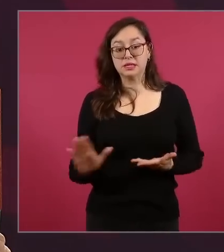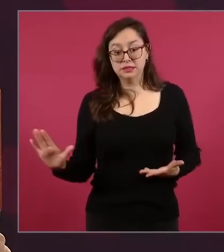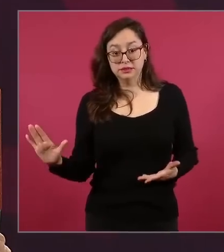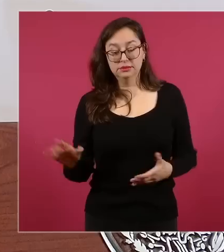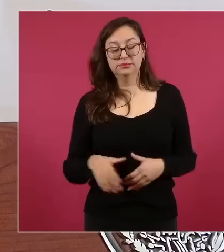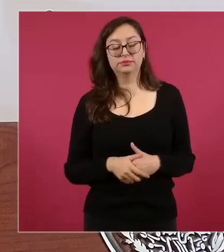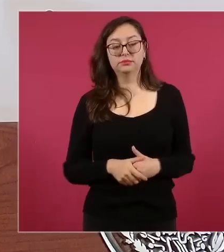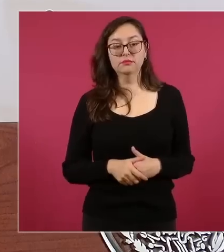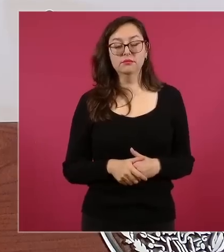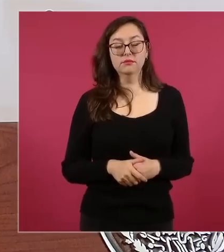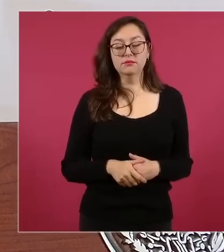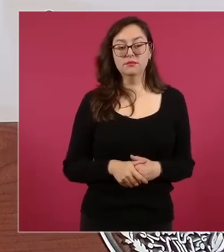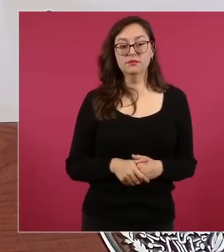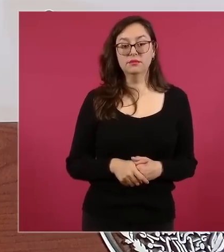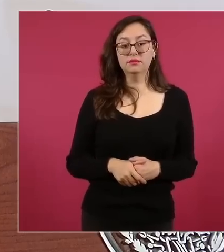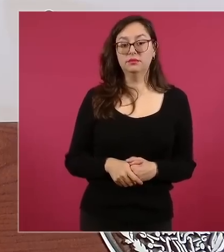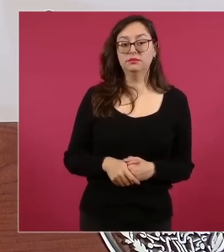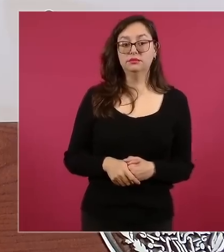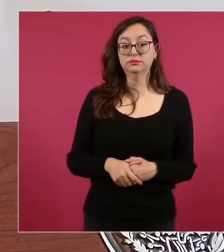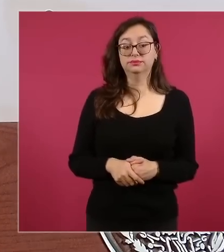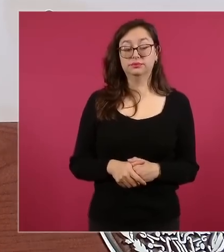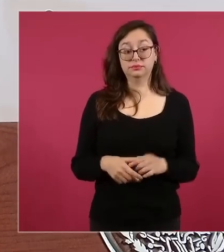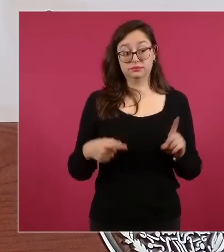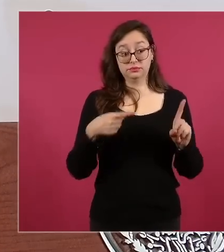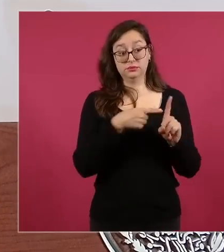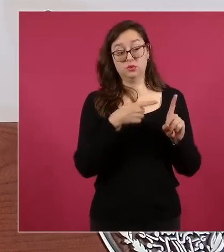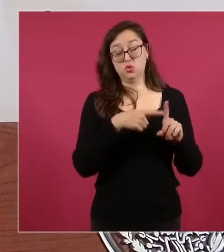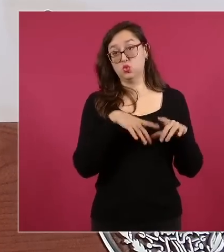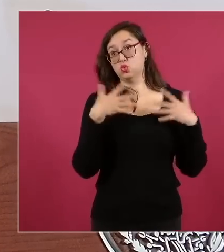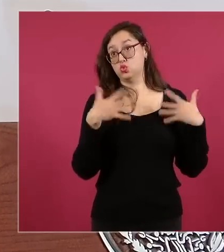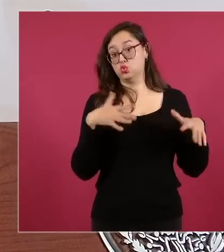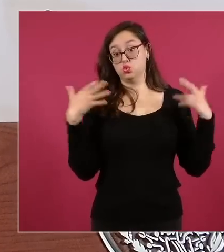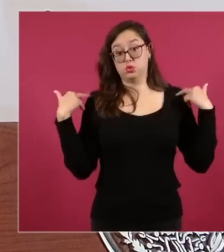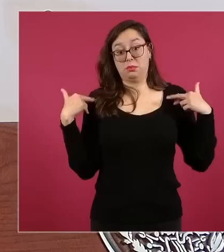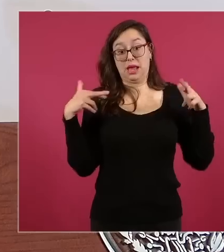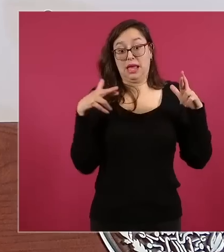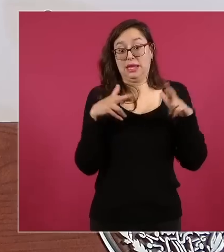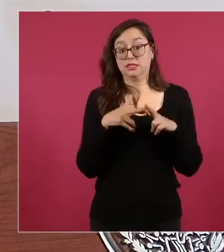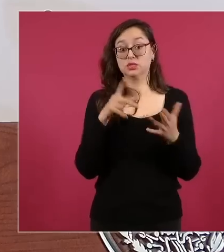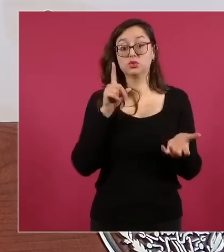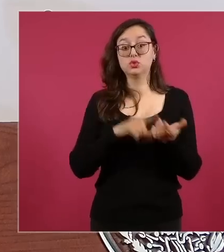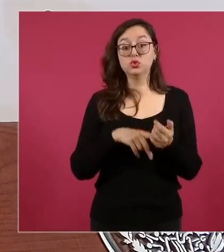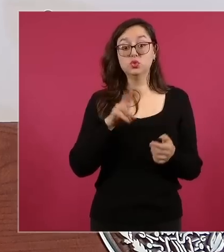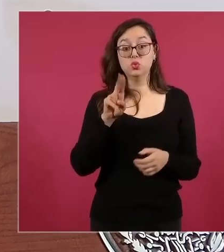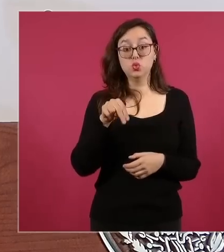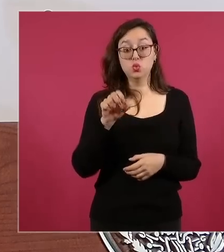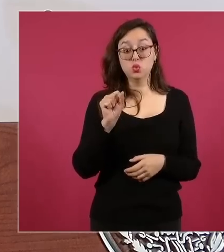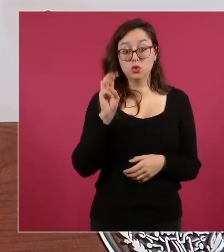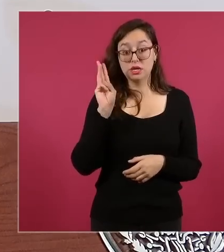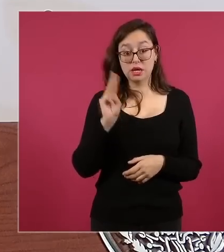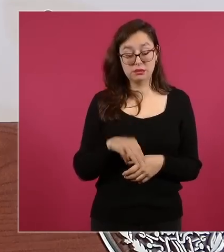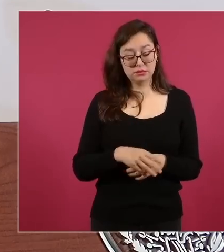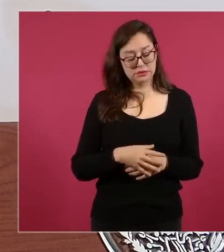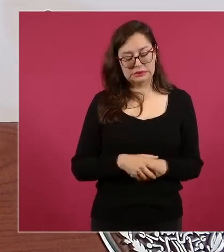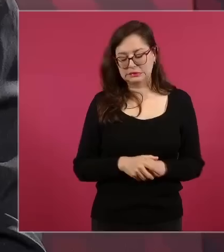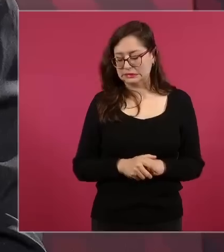es maestro emérito de la UNAM, y en mi alma mater ya está